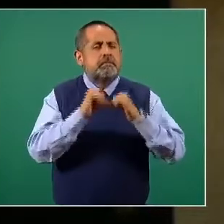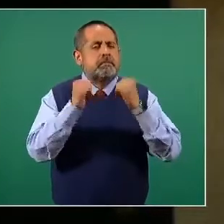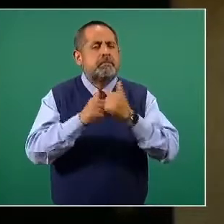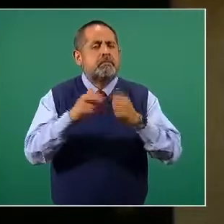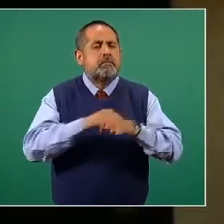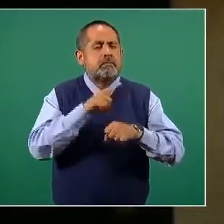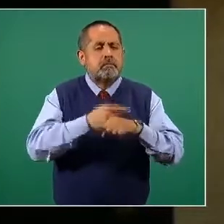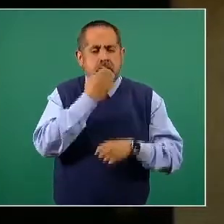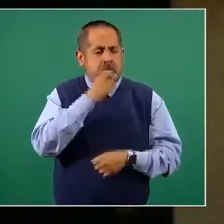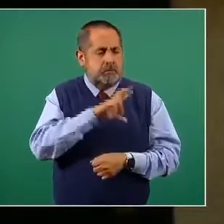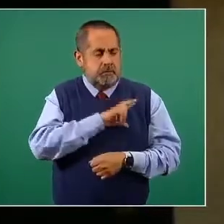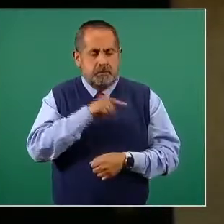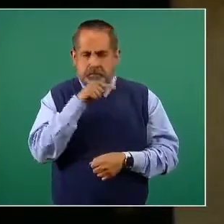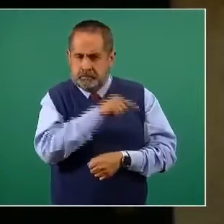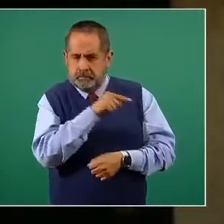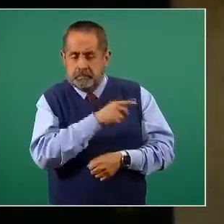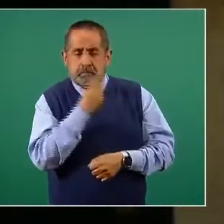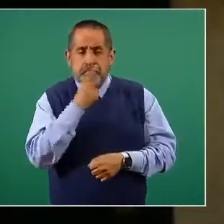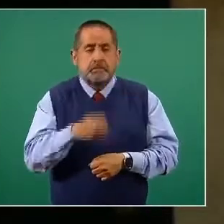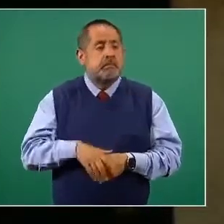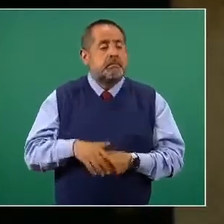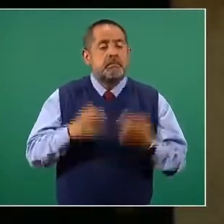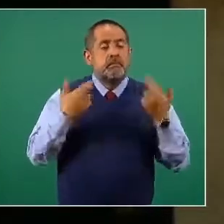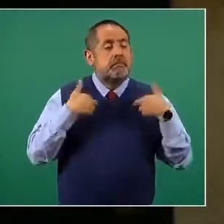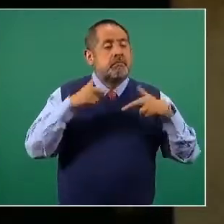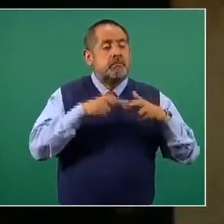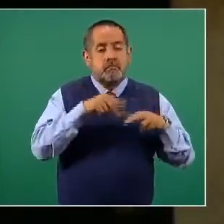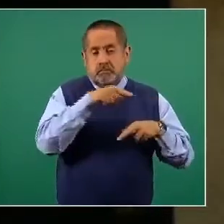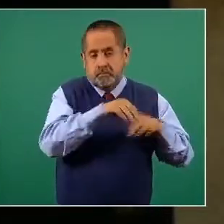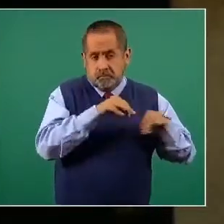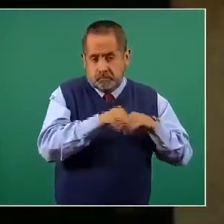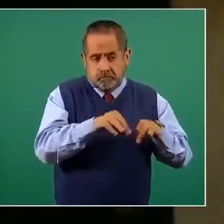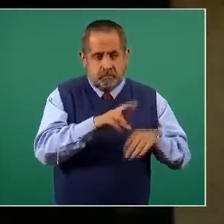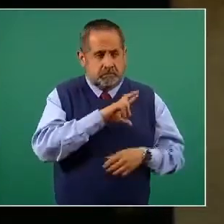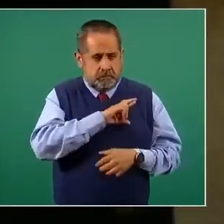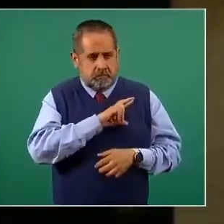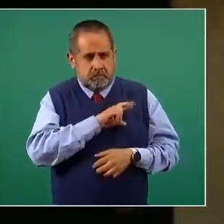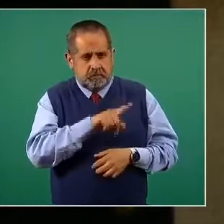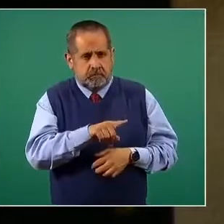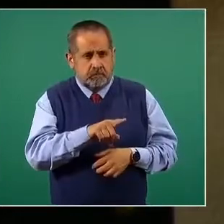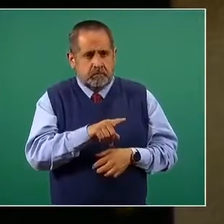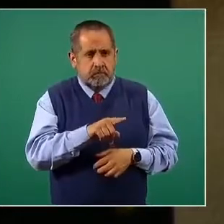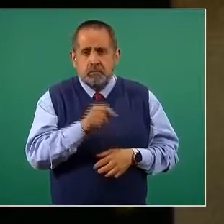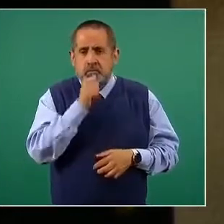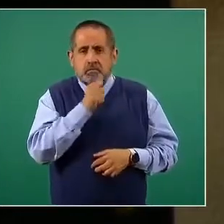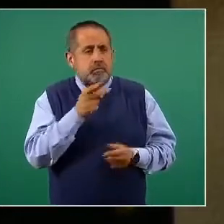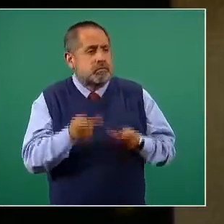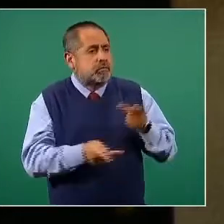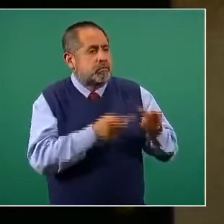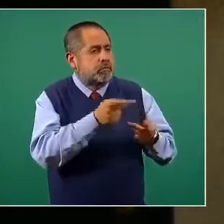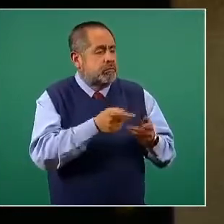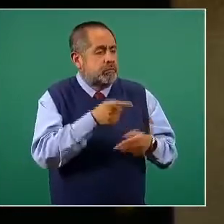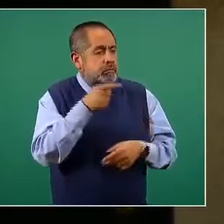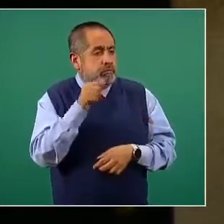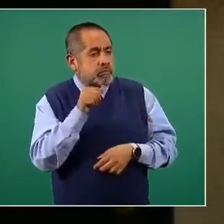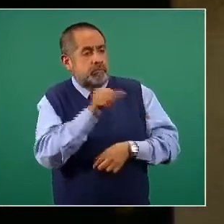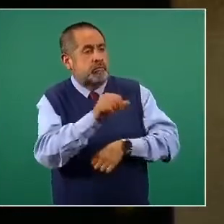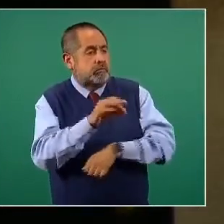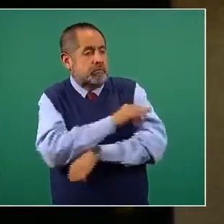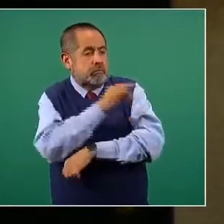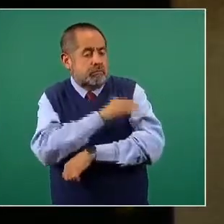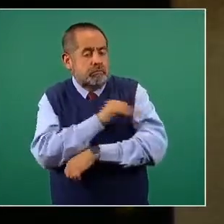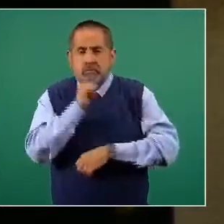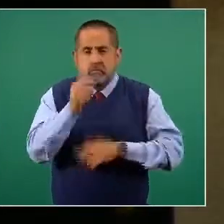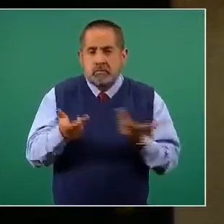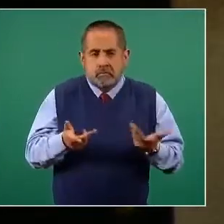Escuelas Particulares menciona que ningún profesor de que trabaja en escuelas particulares ha sido tomado en cuenta para la vacunación. ¿A partir de cuándo